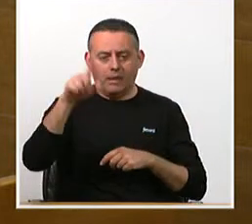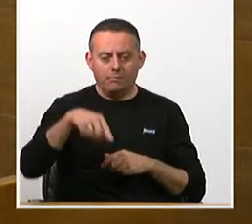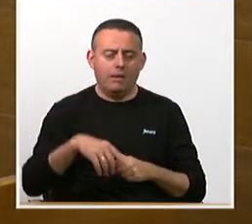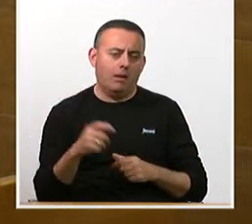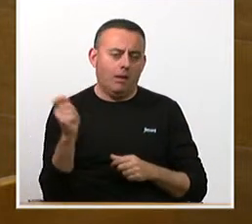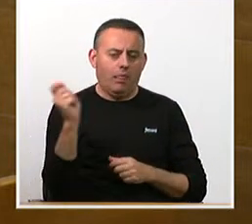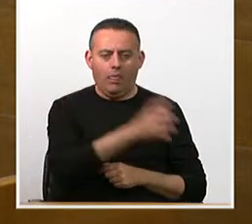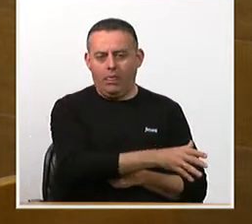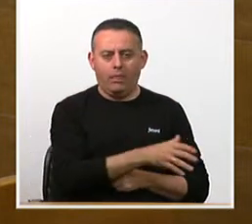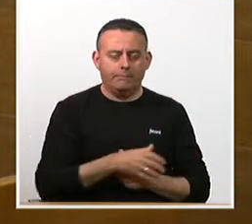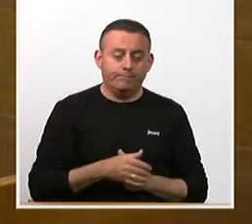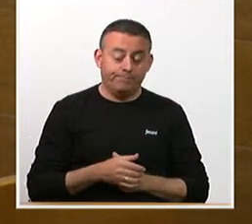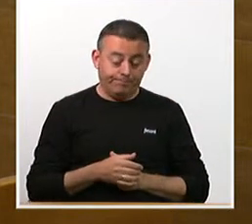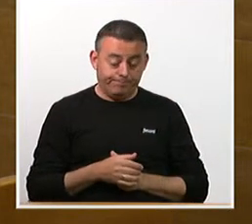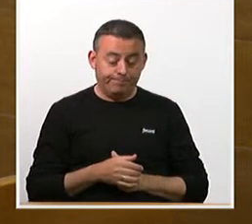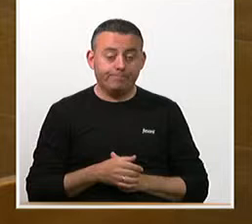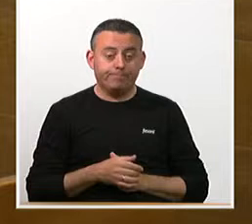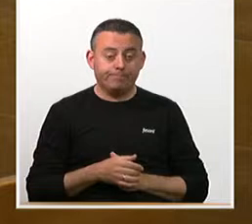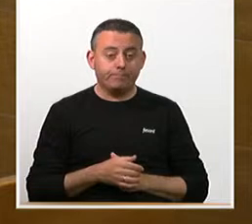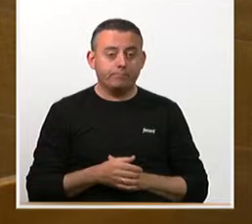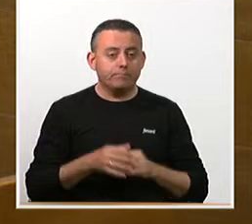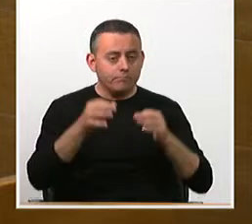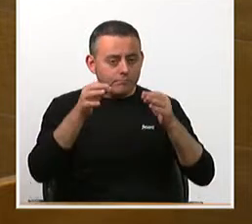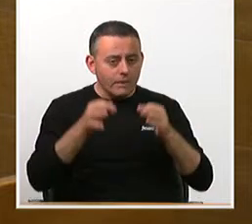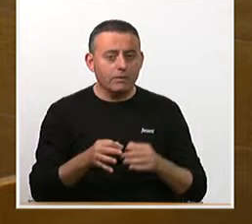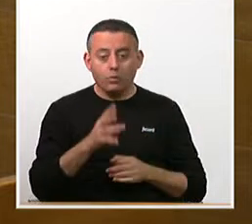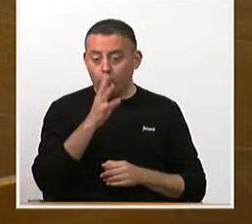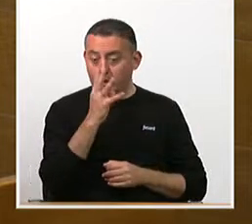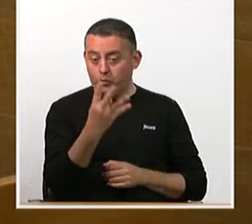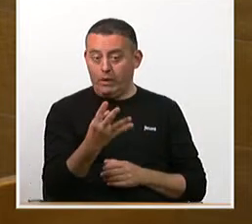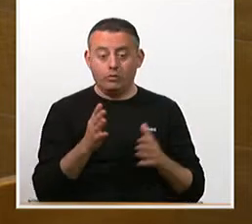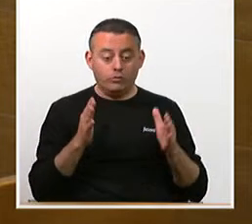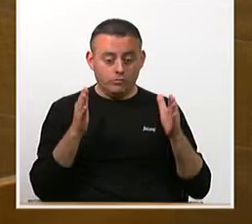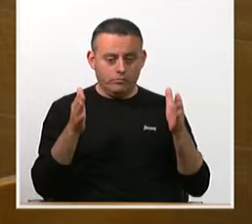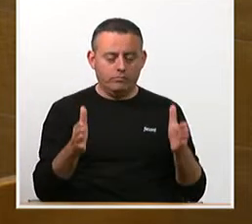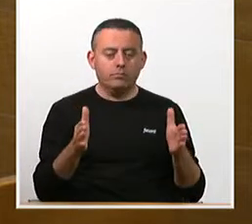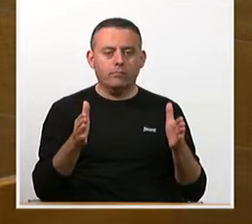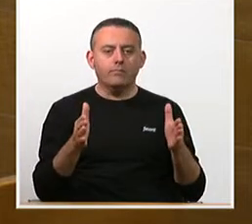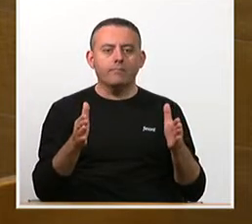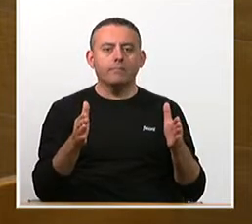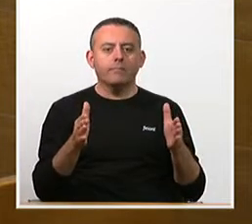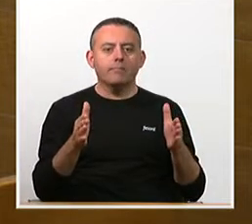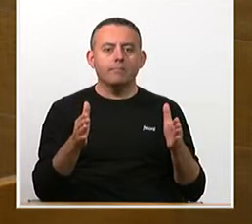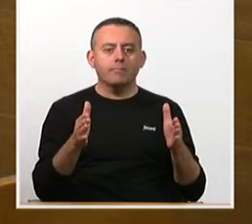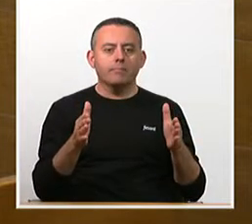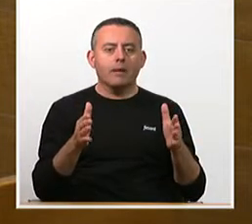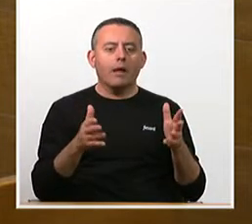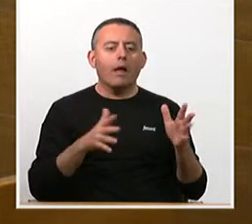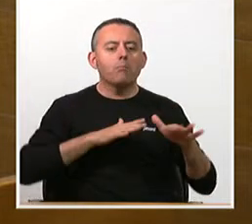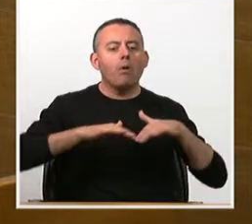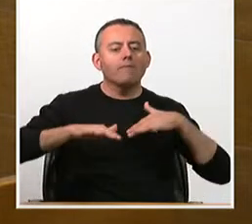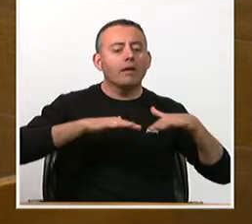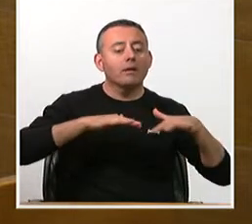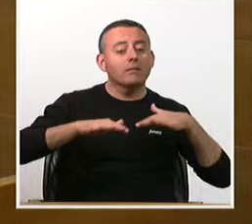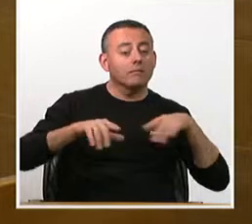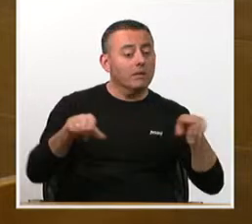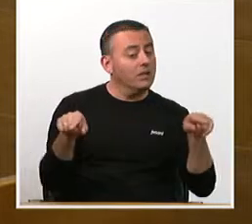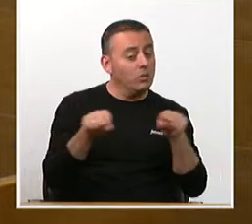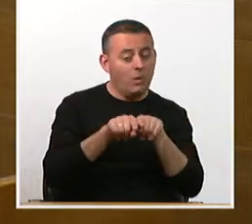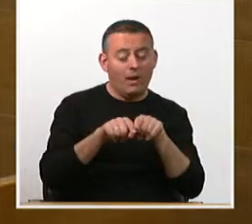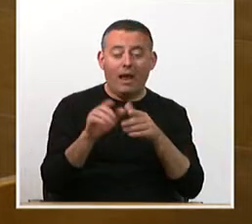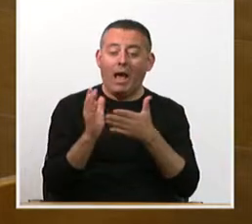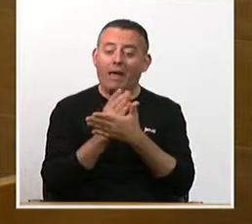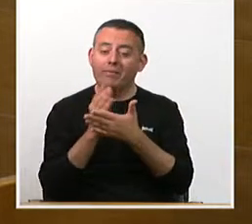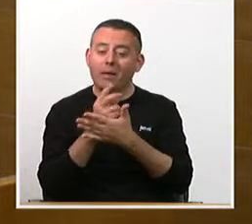estas personas desarrollarán a lo largo de la legislatura a buen seguro Irán en contra de las metas de la agenda 2030 y de los ods